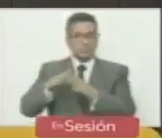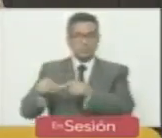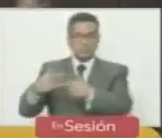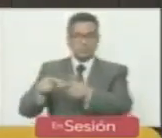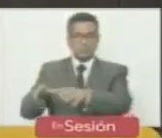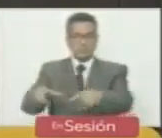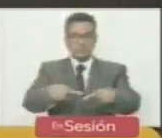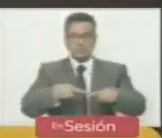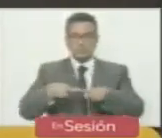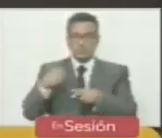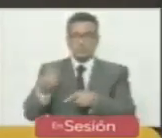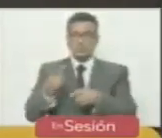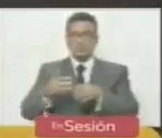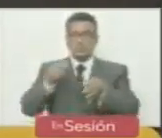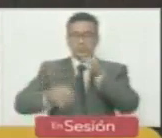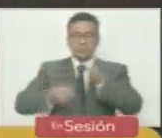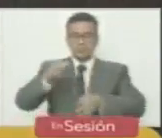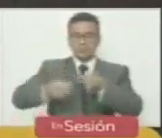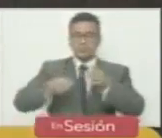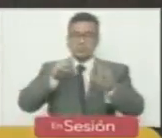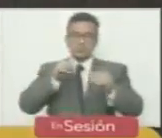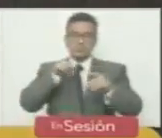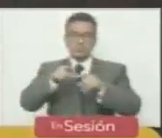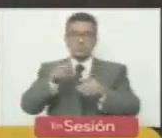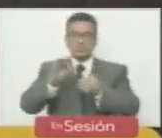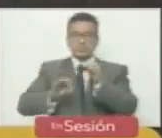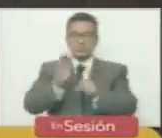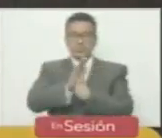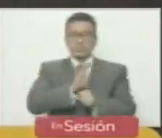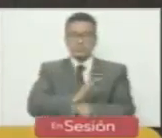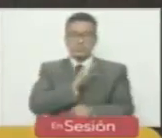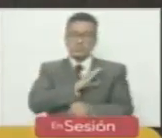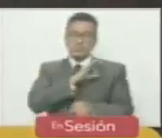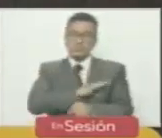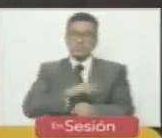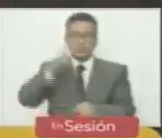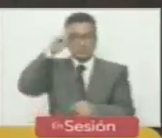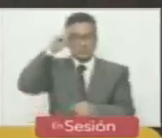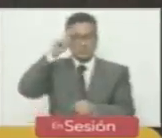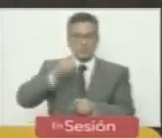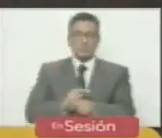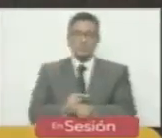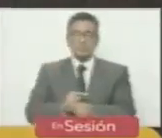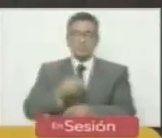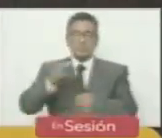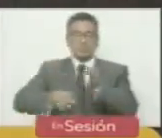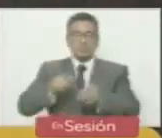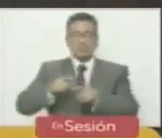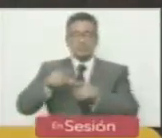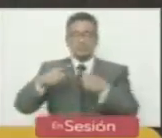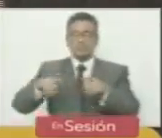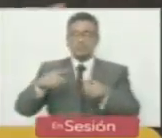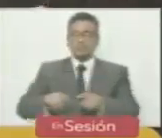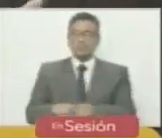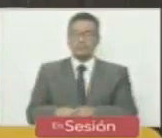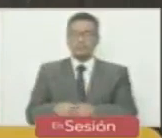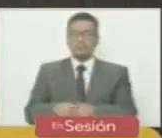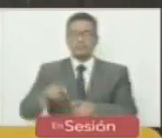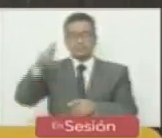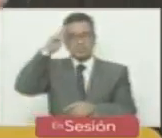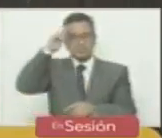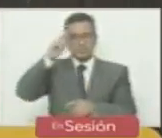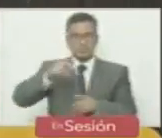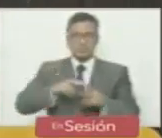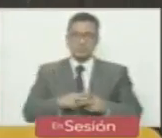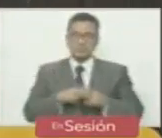sectores, pues no sería justo hablar aquí de seguridad social, de respeto a los valores democráticos, de respeto a